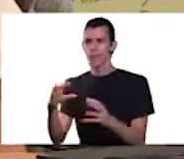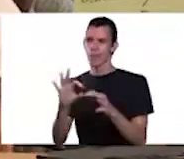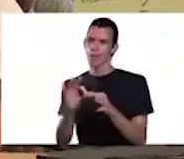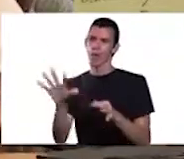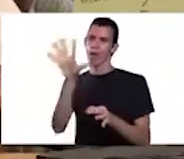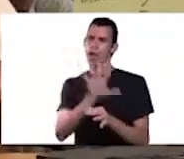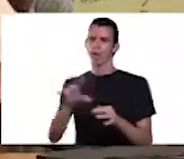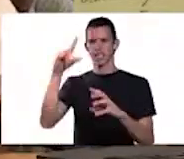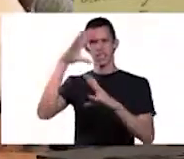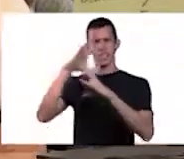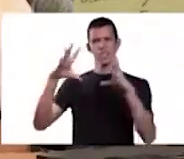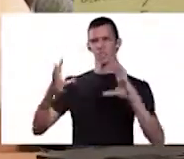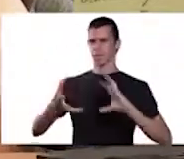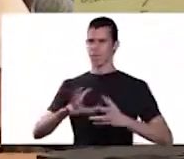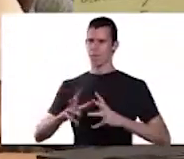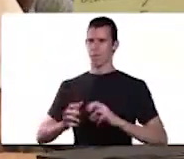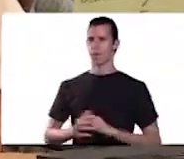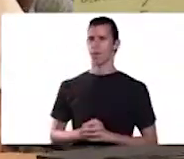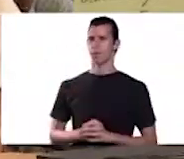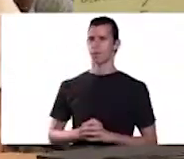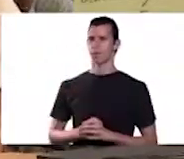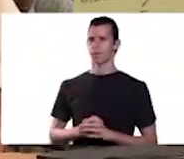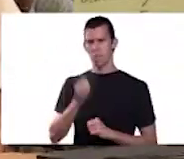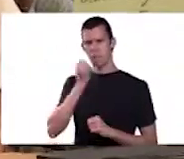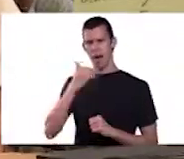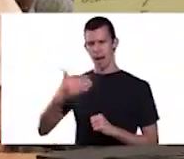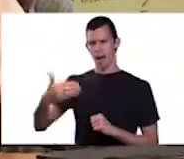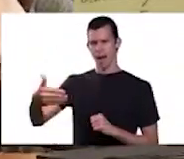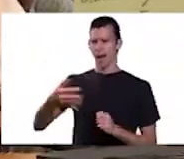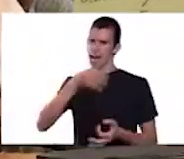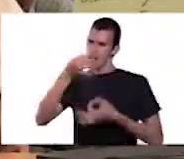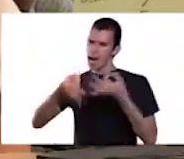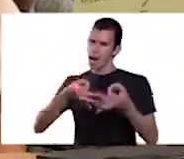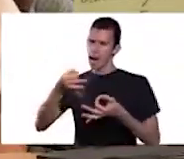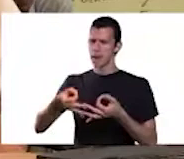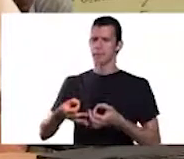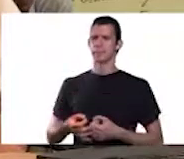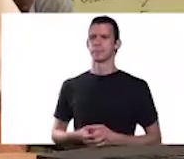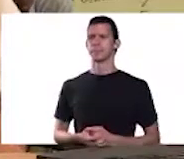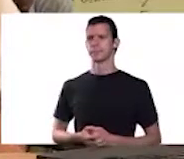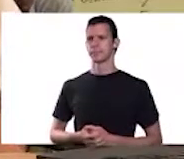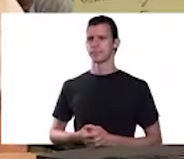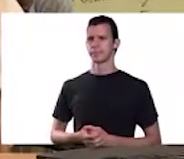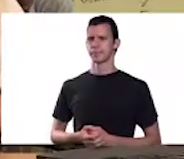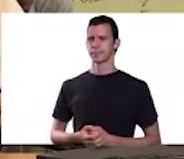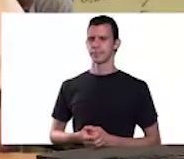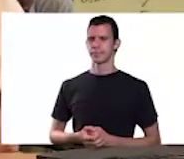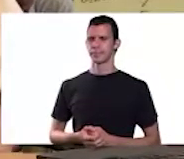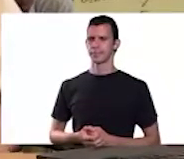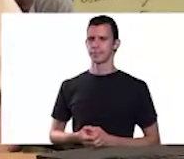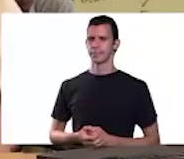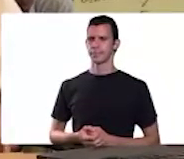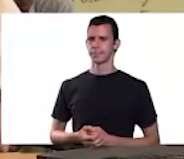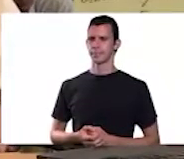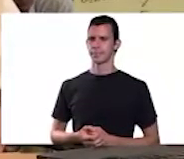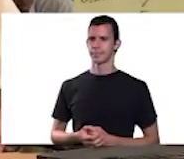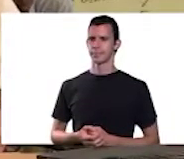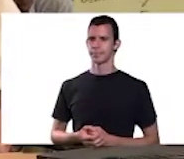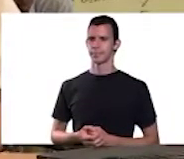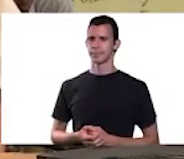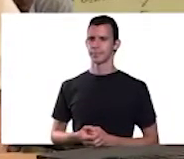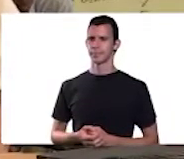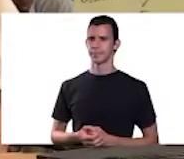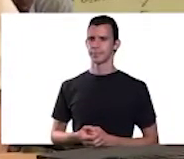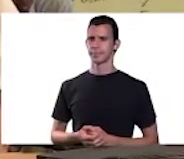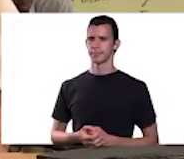que posteriormente vamos a estar conversando, vamos a estar exponiendo esa importancia de ese objeto de